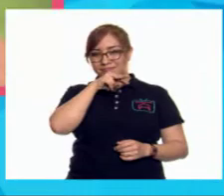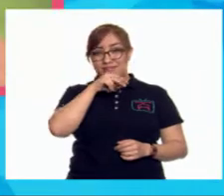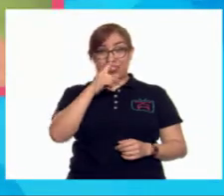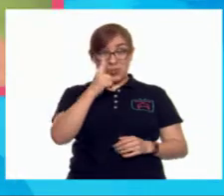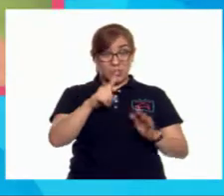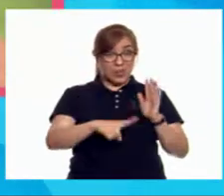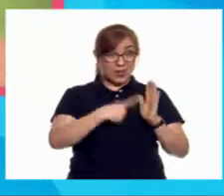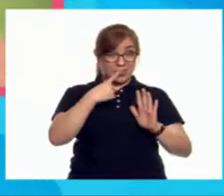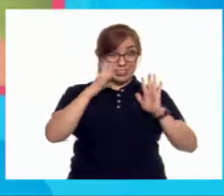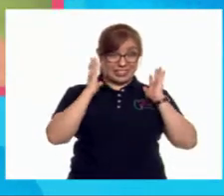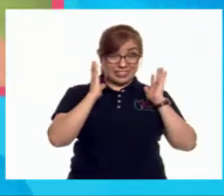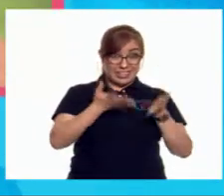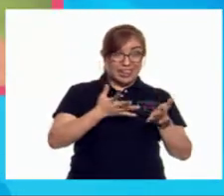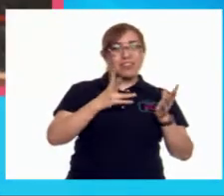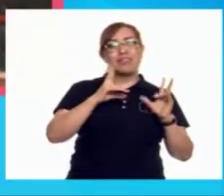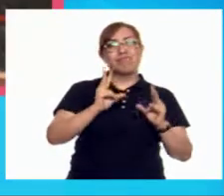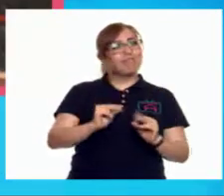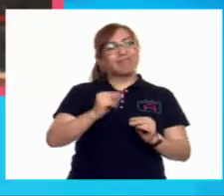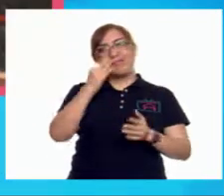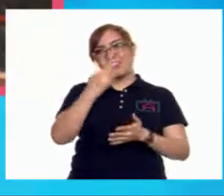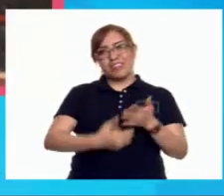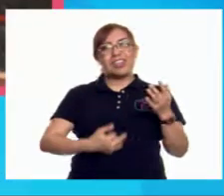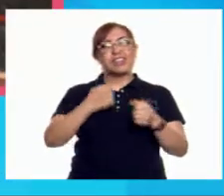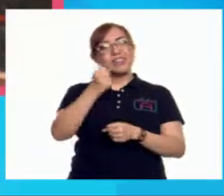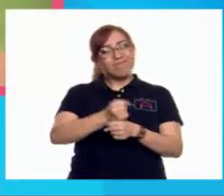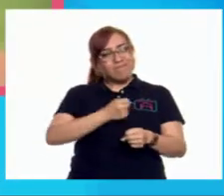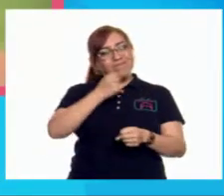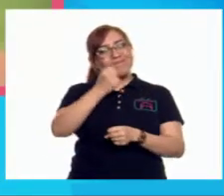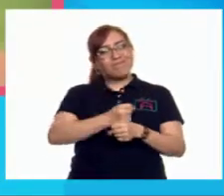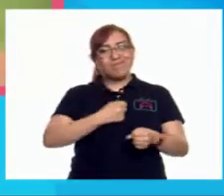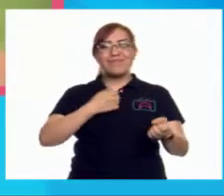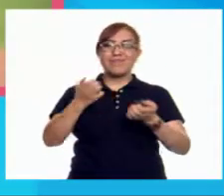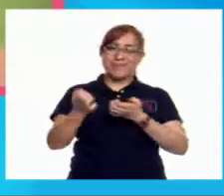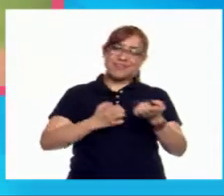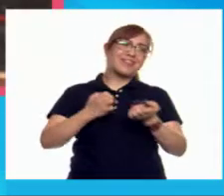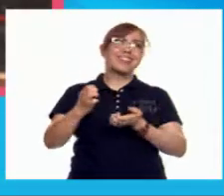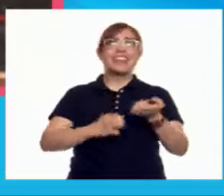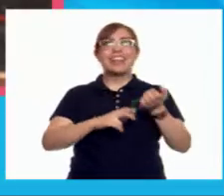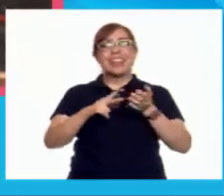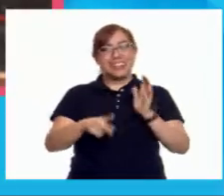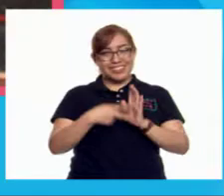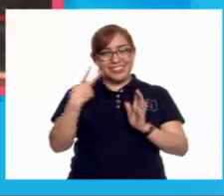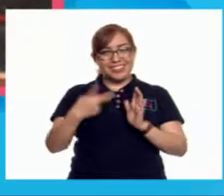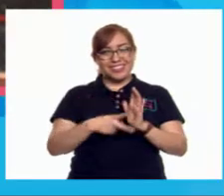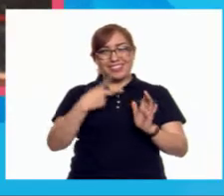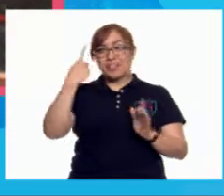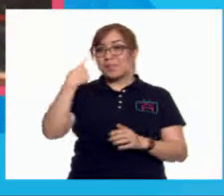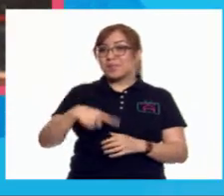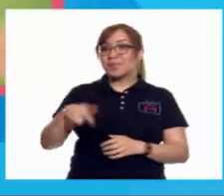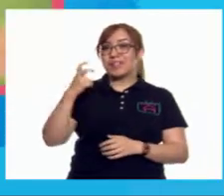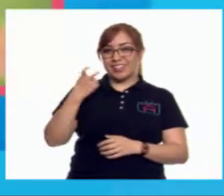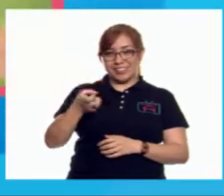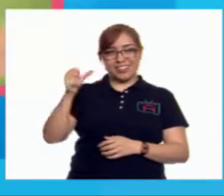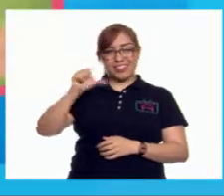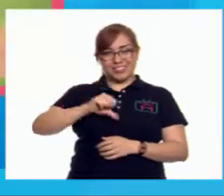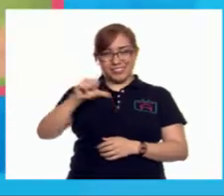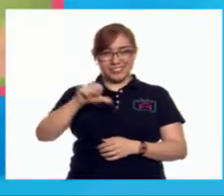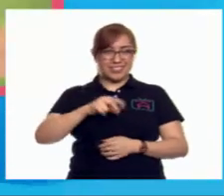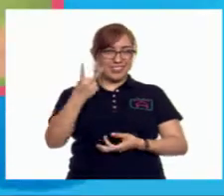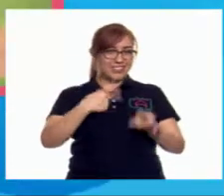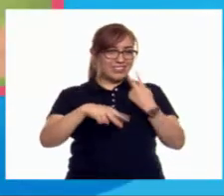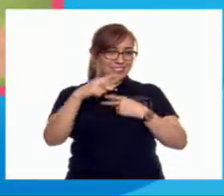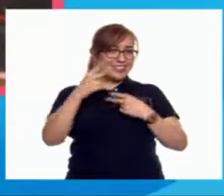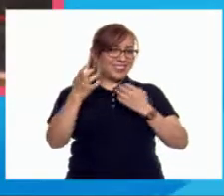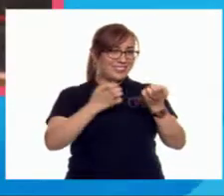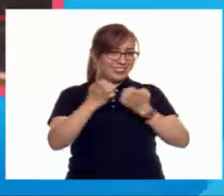primera! ¡Hay que practicar más para que eso salga! ¡Perfecto, Lucy! ¡Sí, para eso son los entrenamientos, Alan! ¡Ay, Lucy, tú siempre